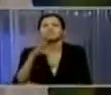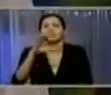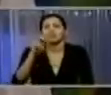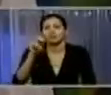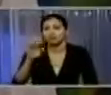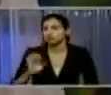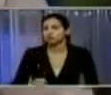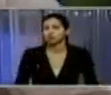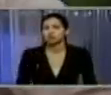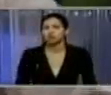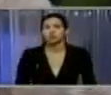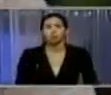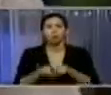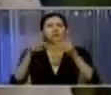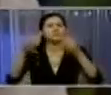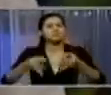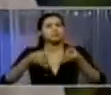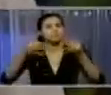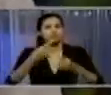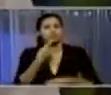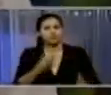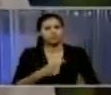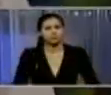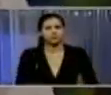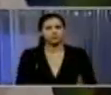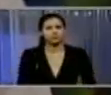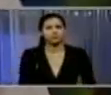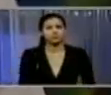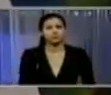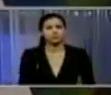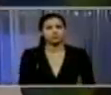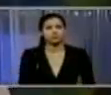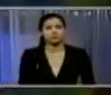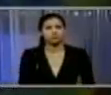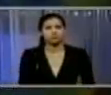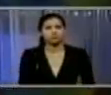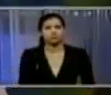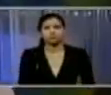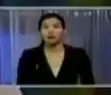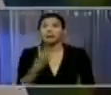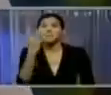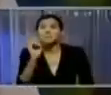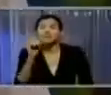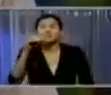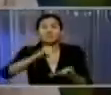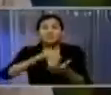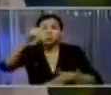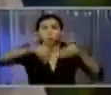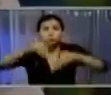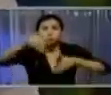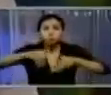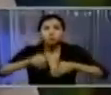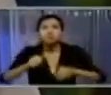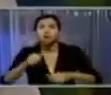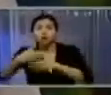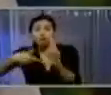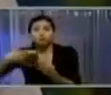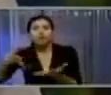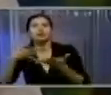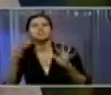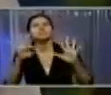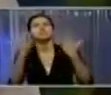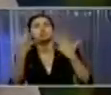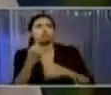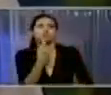Como lo dijo siempre, 20 elecciones, hemos ganado 18. Y 18 veces ellos dijeron